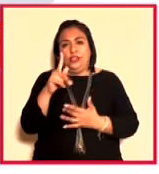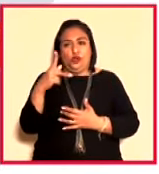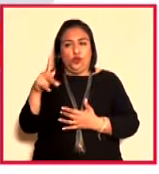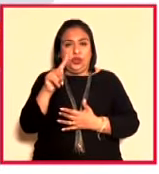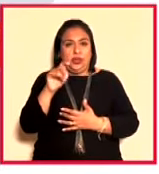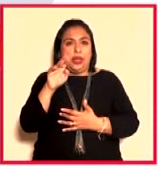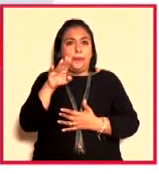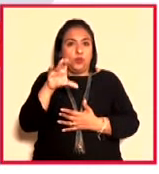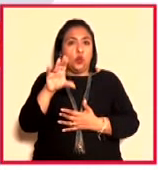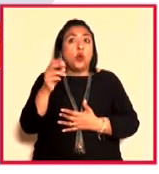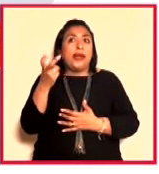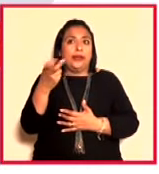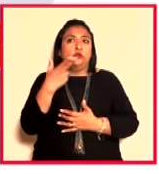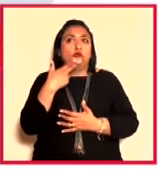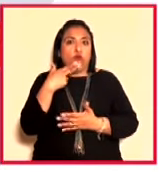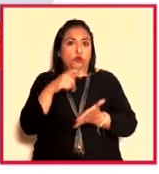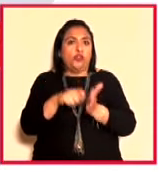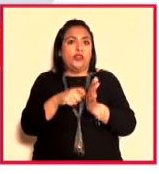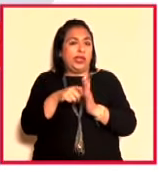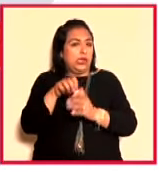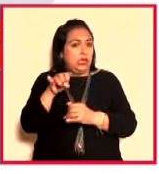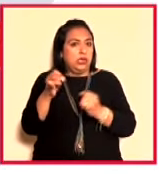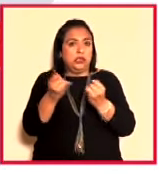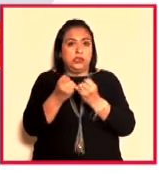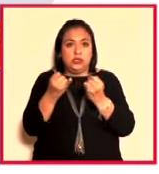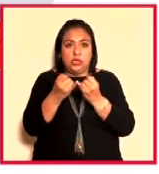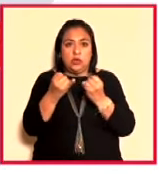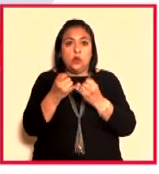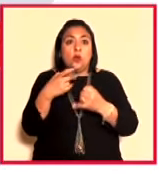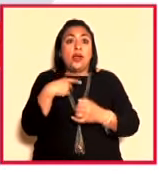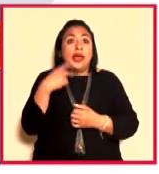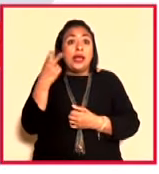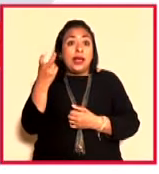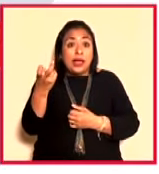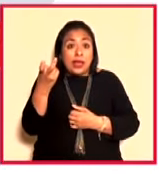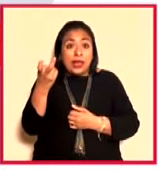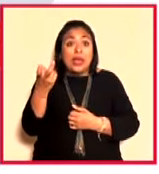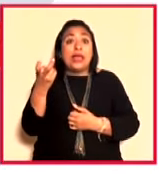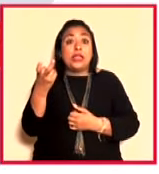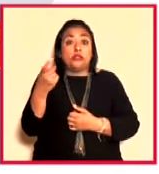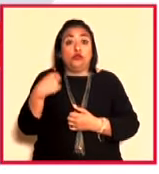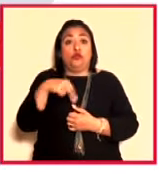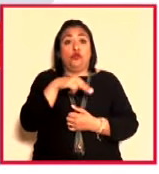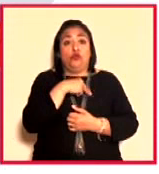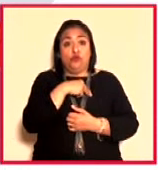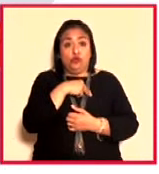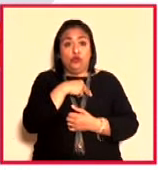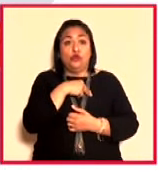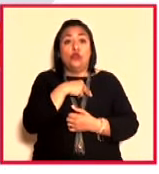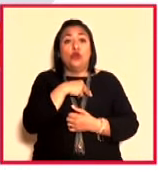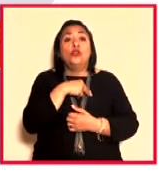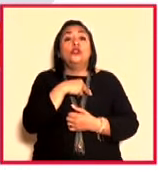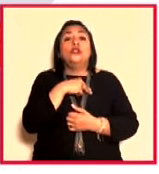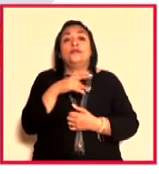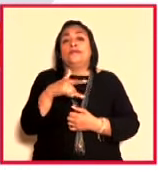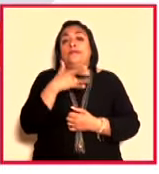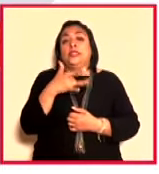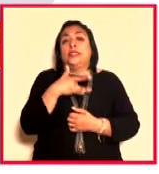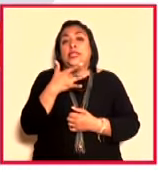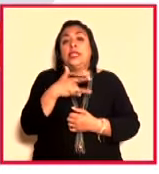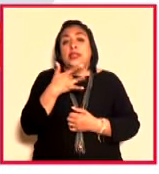sido con esta técnica. Esto nos da a nosotros, sentimos que nos